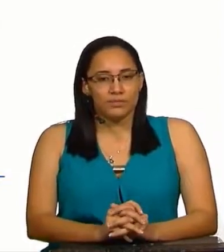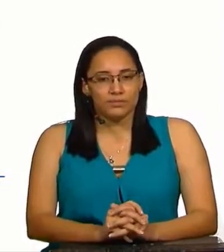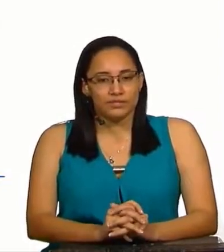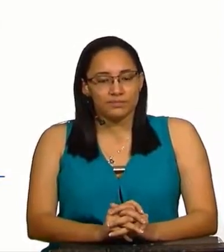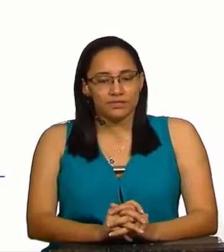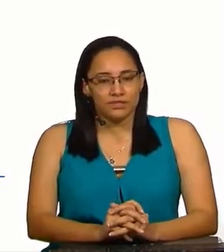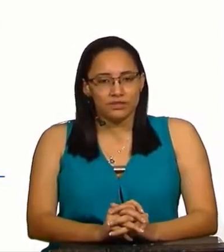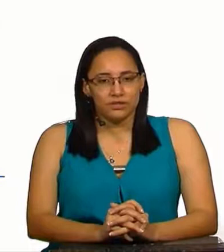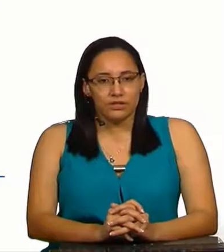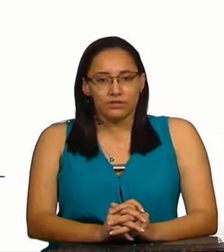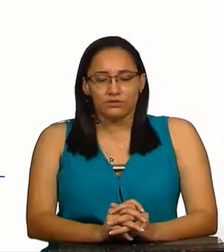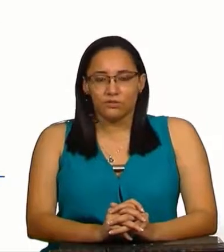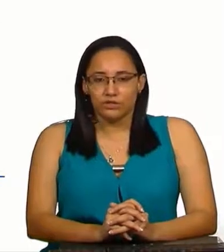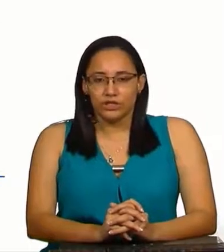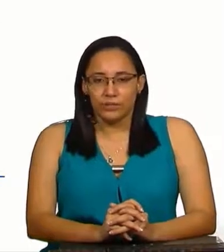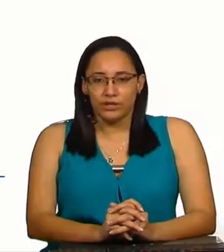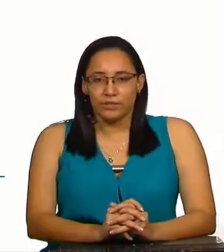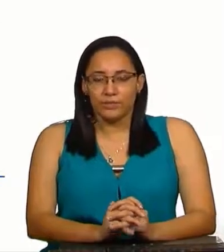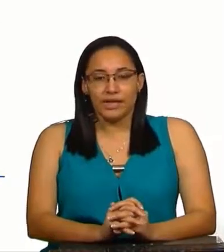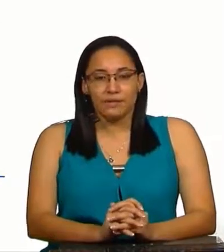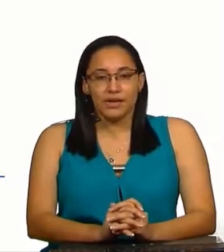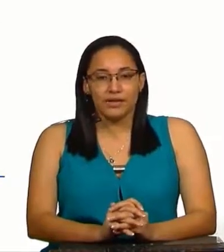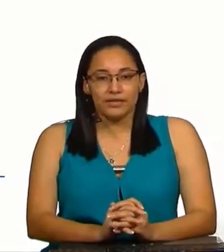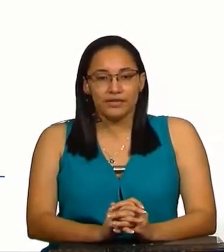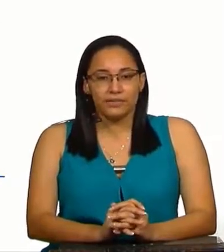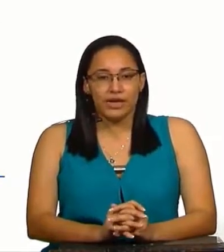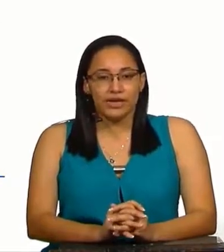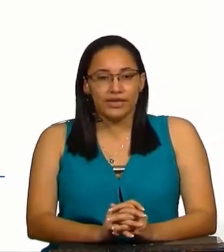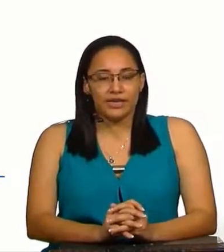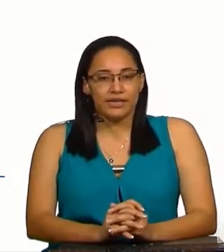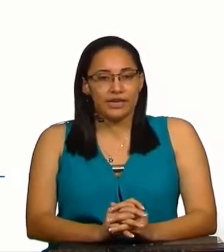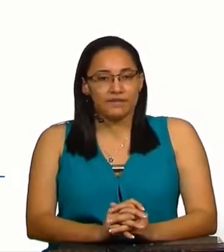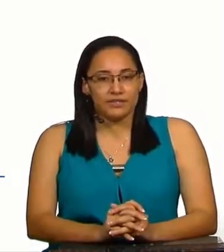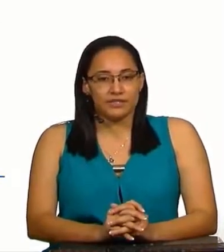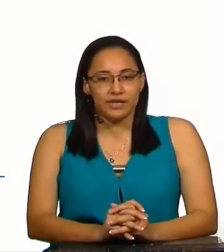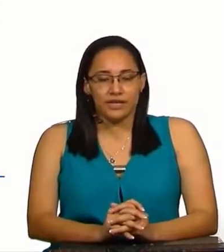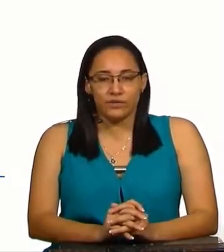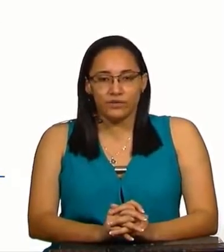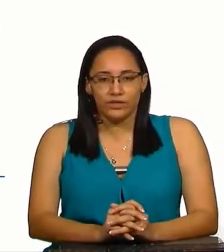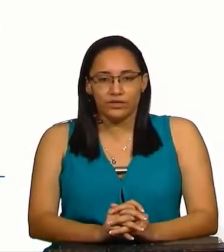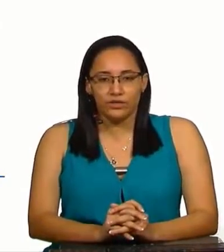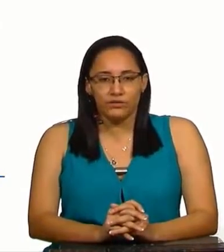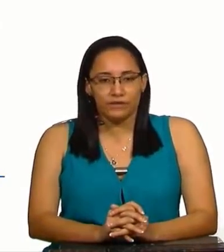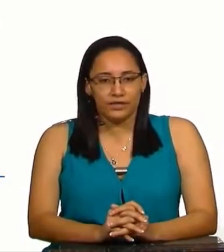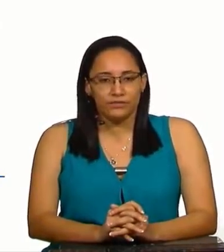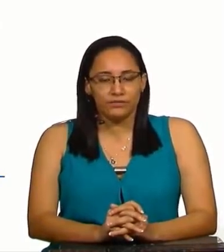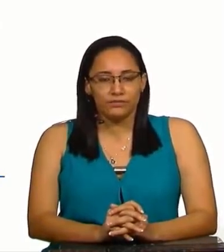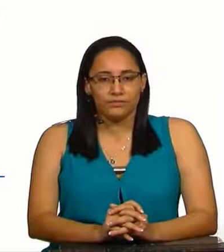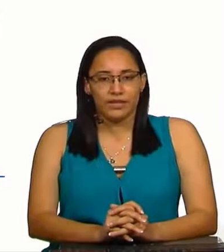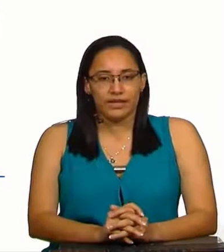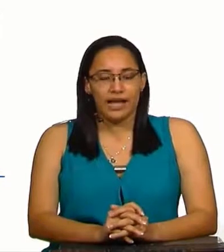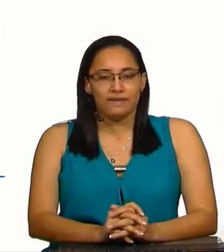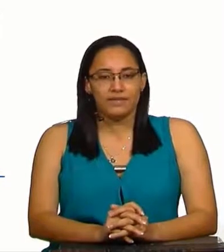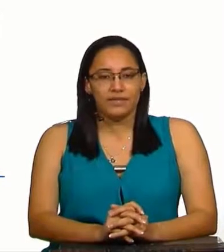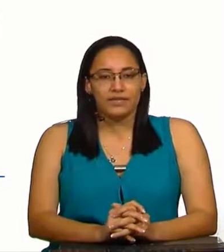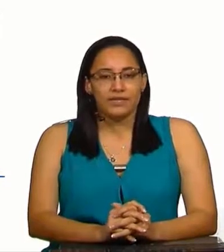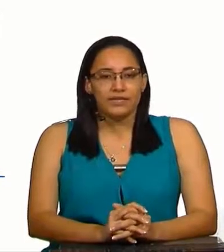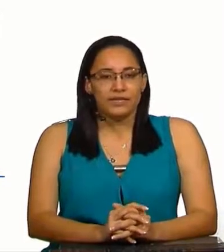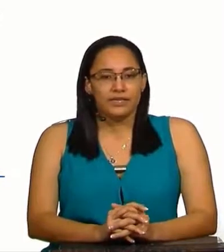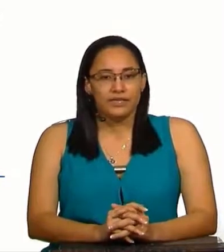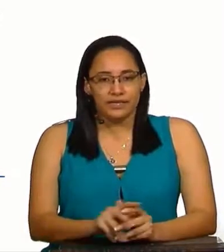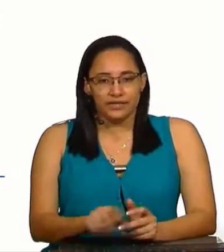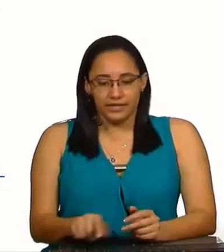esos verbos de percepción? Como ustedes pueden ver la imagen, tenemos ahí la vista, el oído, el olfato, el